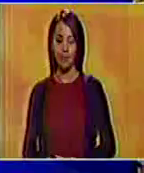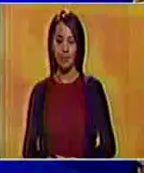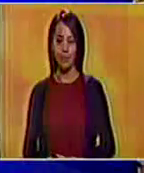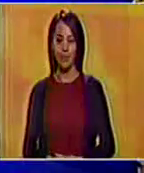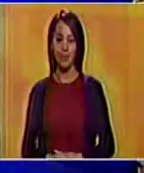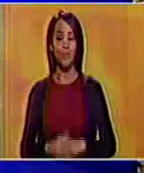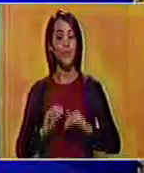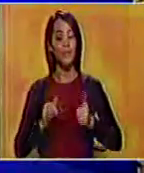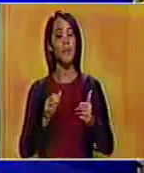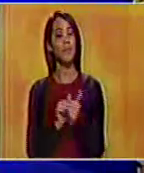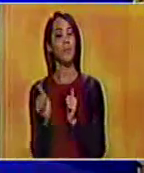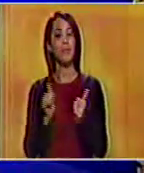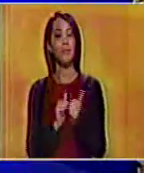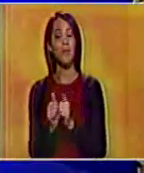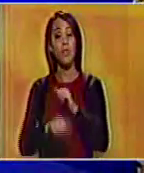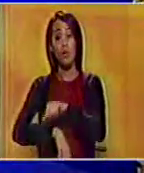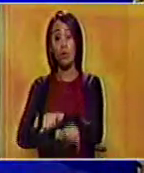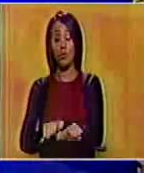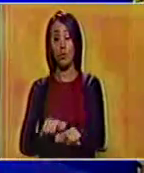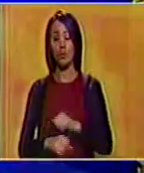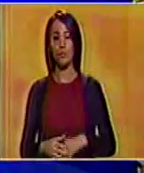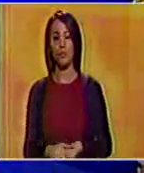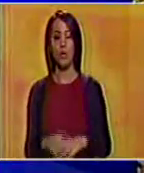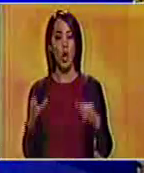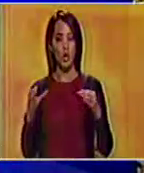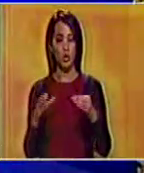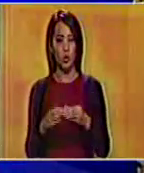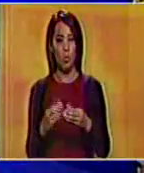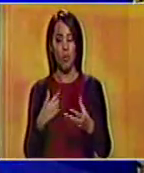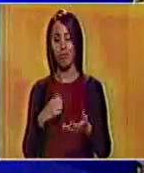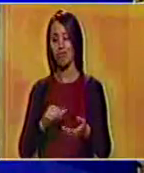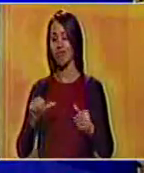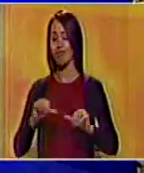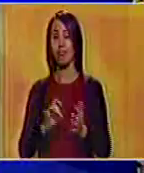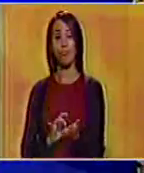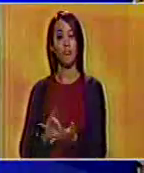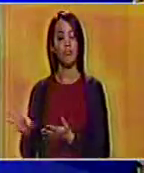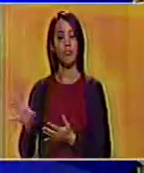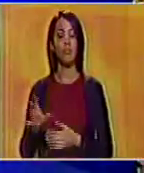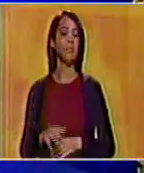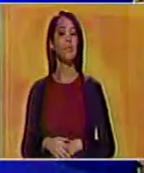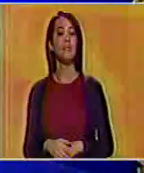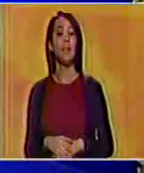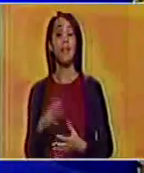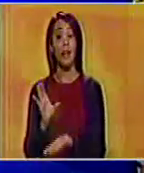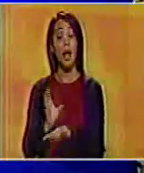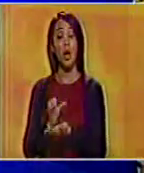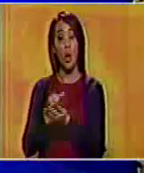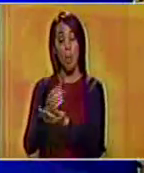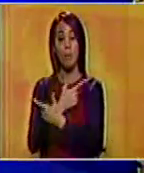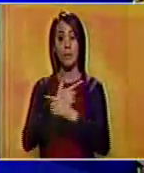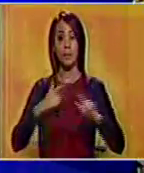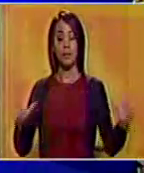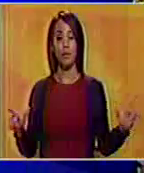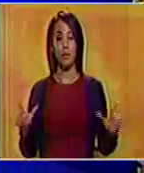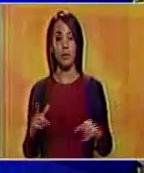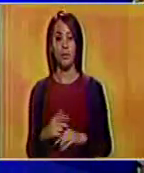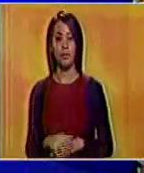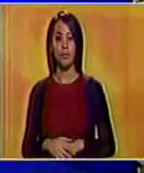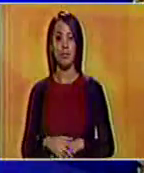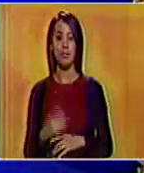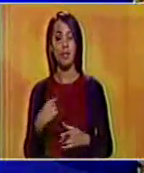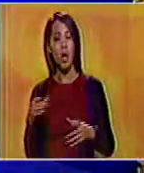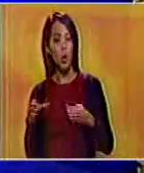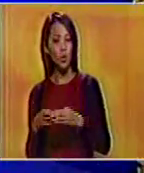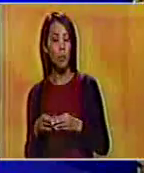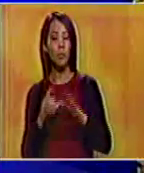Amigas y amigos, iniciamos los deportes con fútbol porque el Carabobo quedó eliminado en la segunda fase de la Copa Libertadores. El Granate cayó goleado ante el